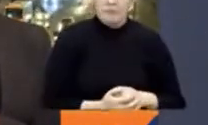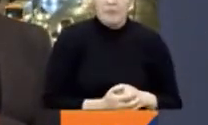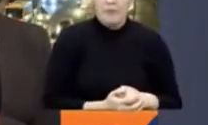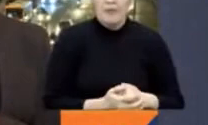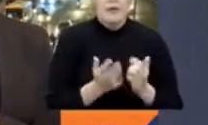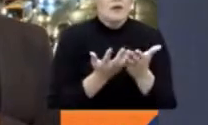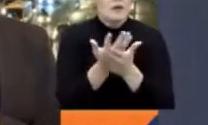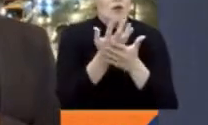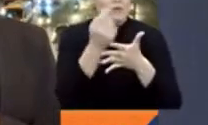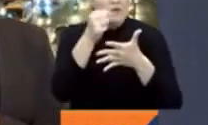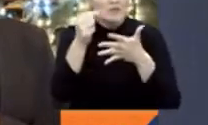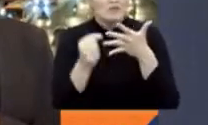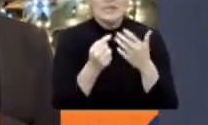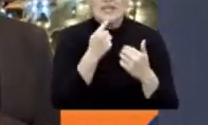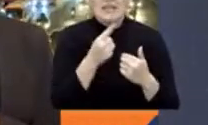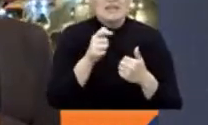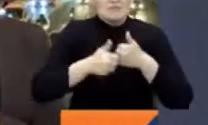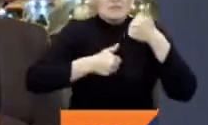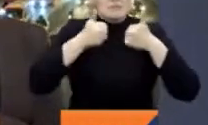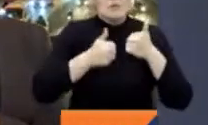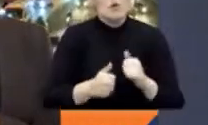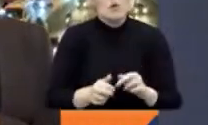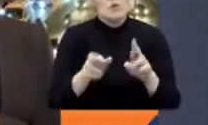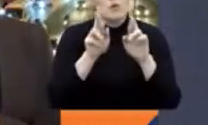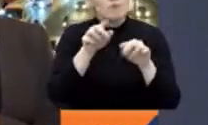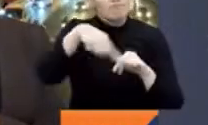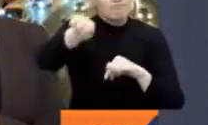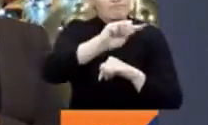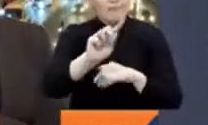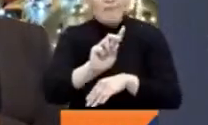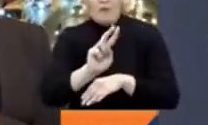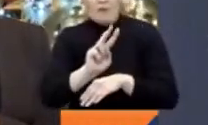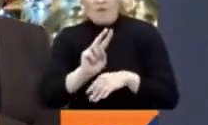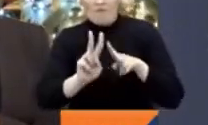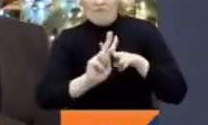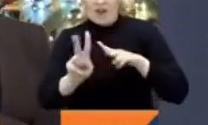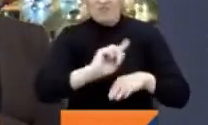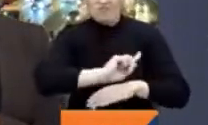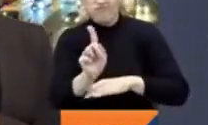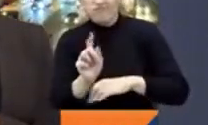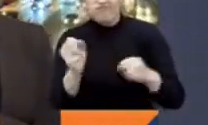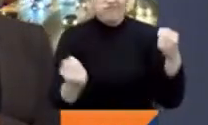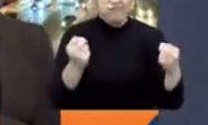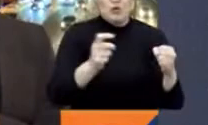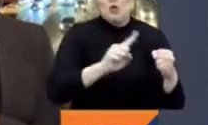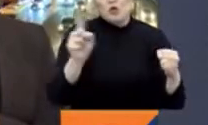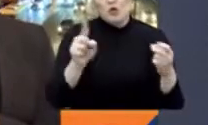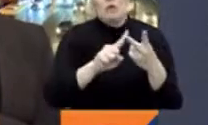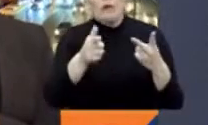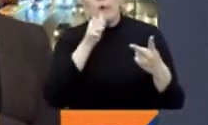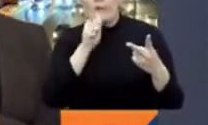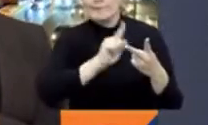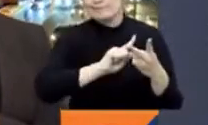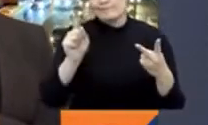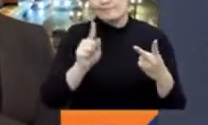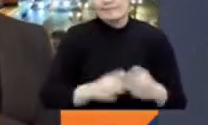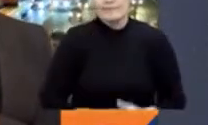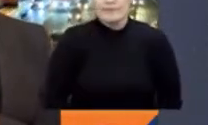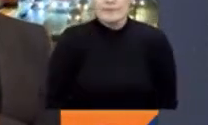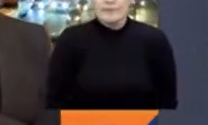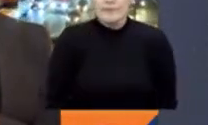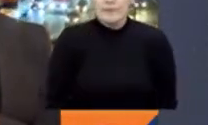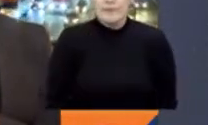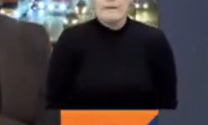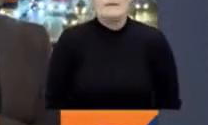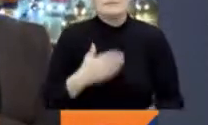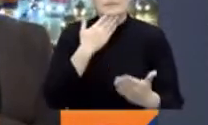entregan las autoridades está no exceder los límites de velocidad y, por supuesto, no ingerir bebidas alcohólicas si va a conducir.